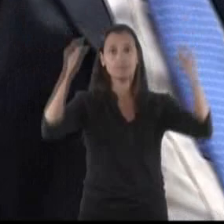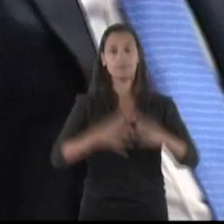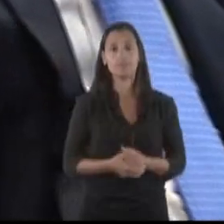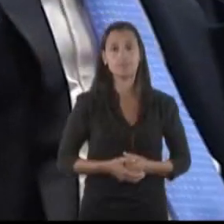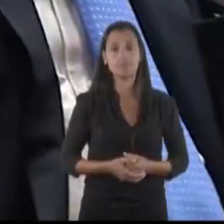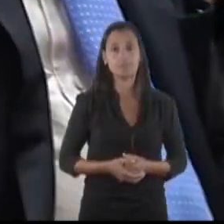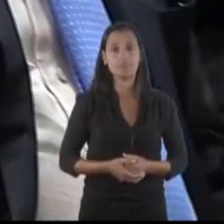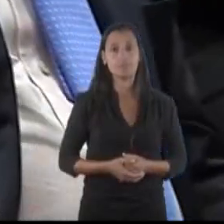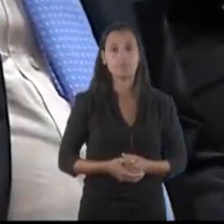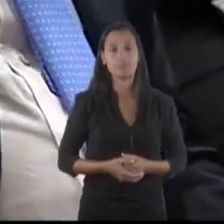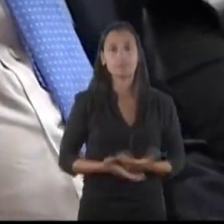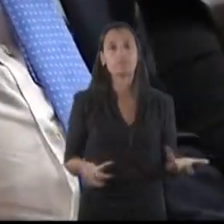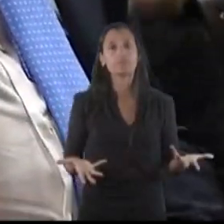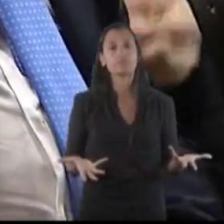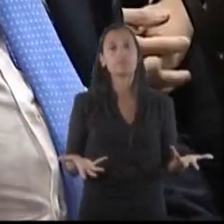Vivimos